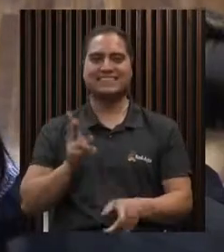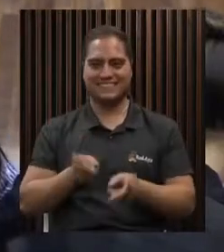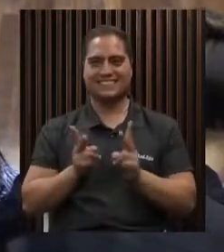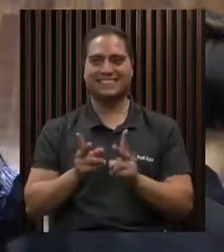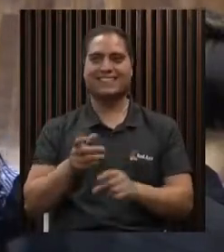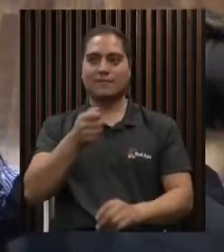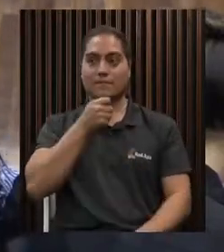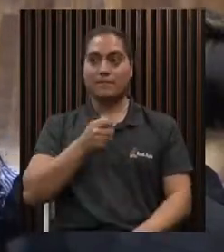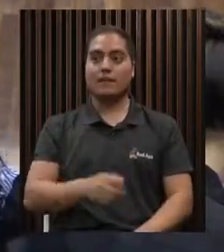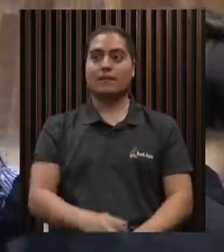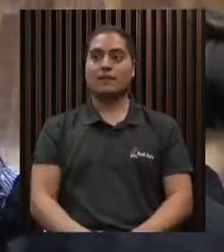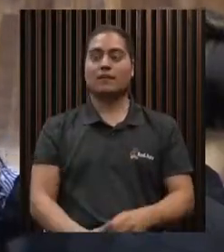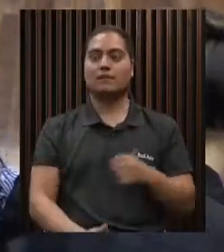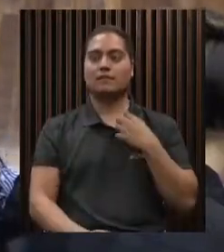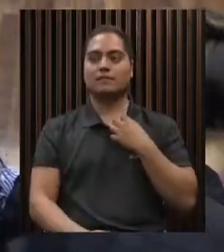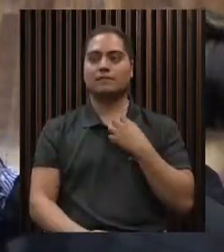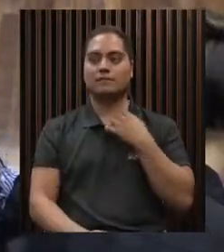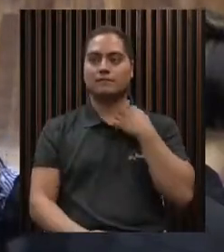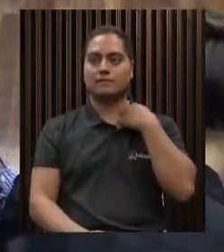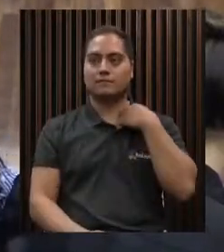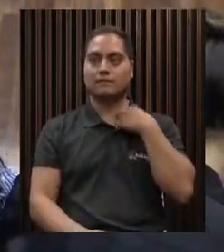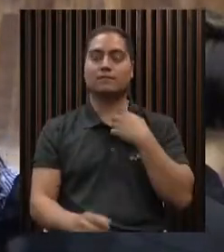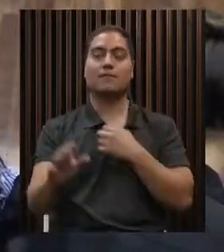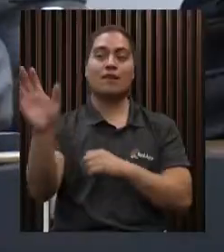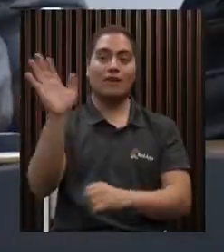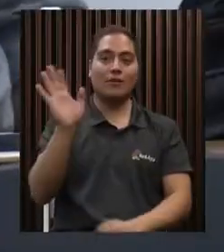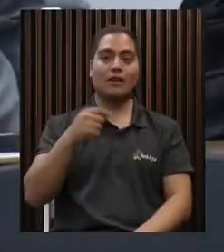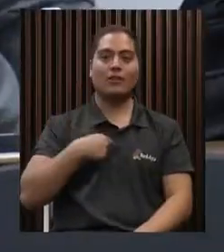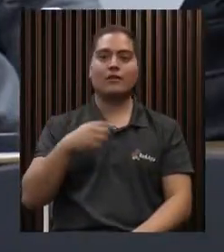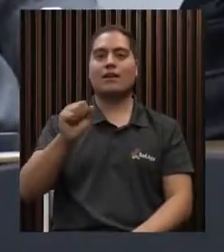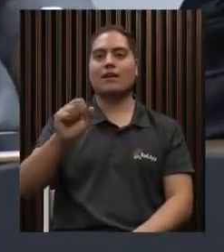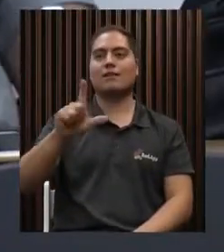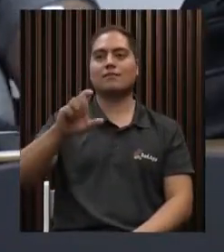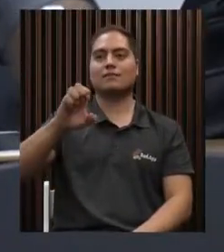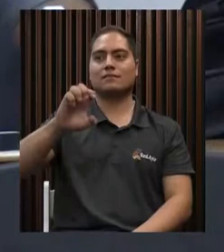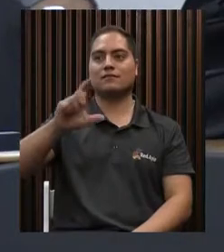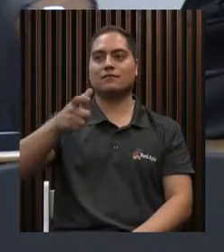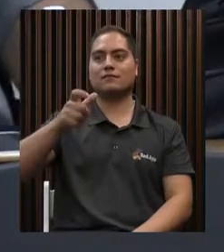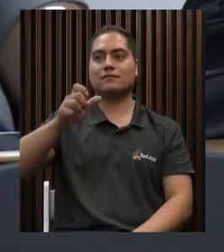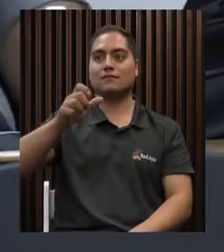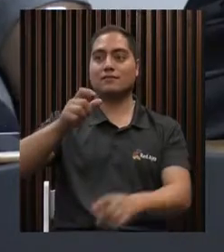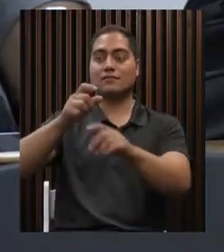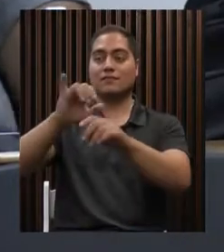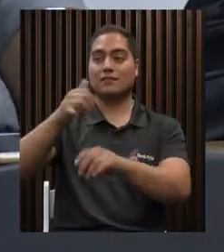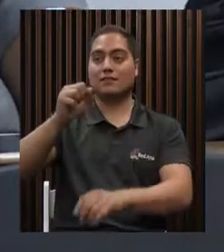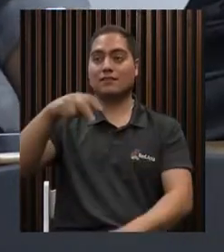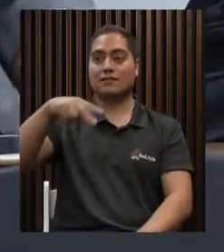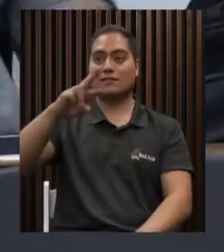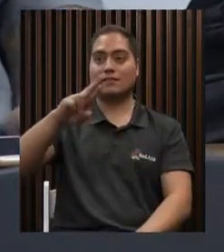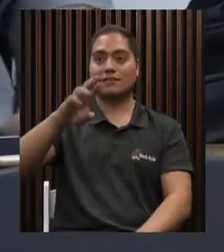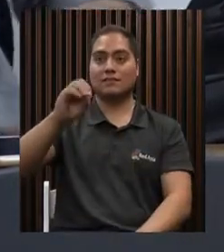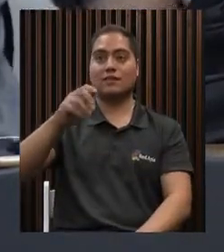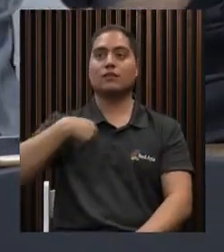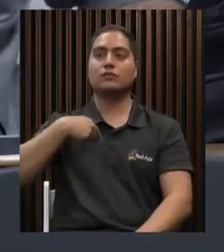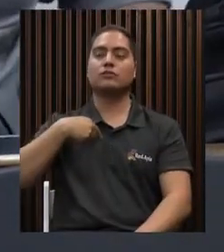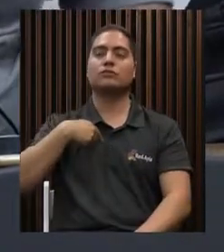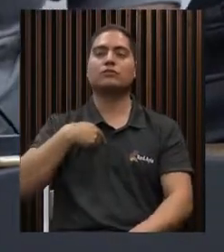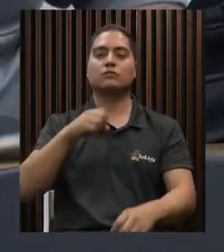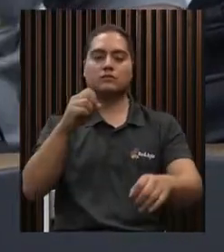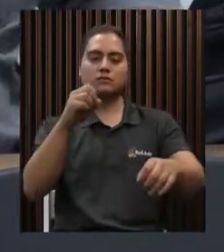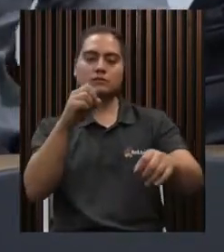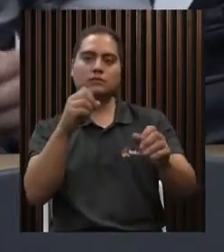Trying to be subtle. Hola, yo soy Alejandra Chepaniak, soy la directora de artes del British Council. Estamos trabajando con el